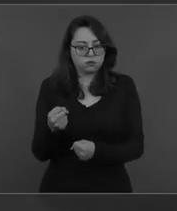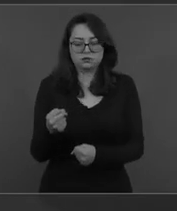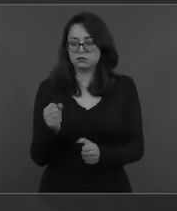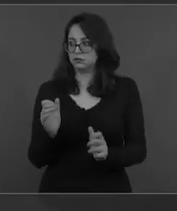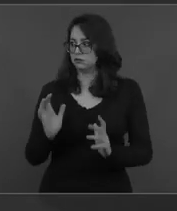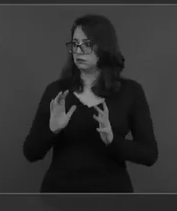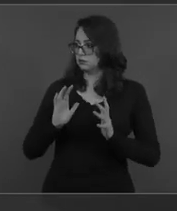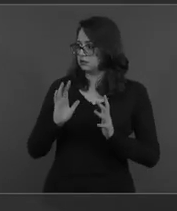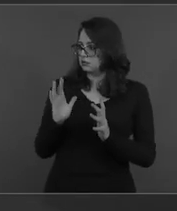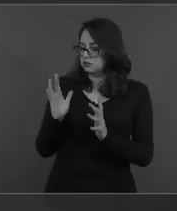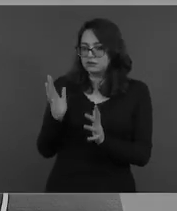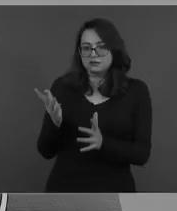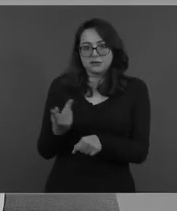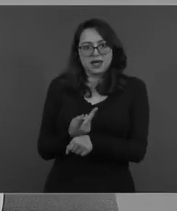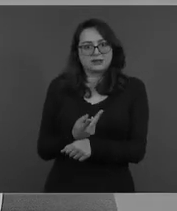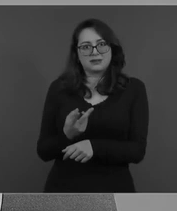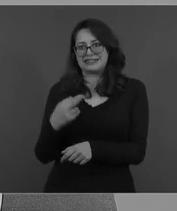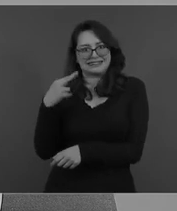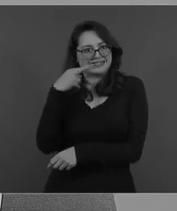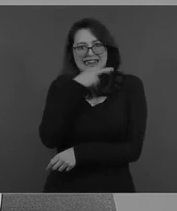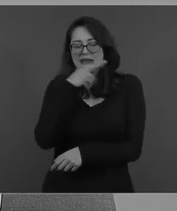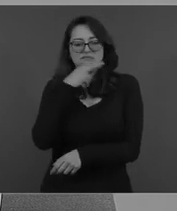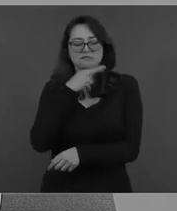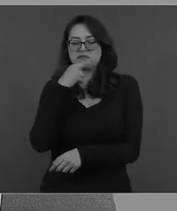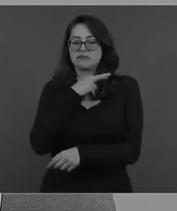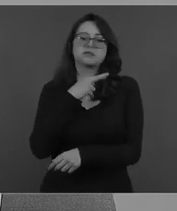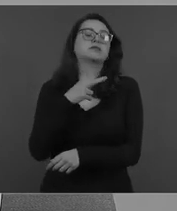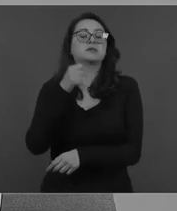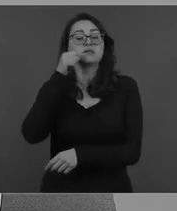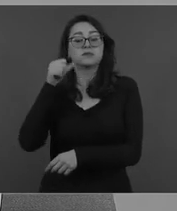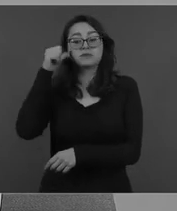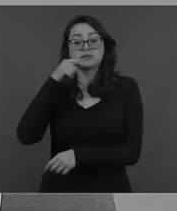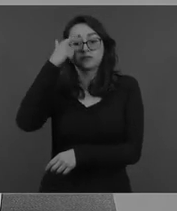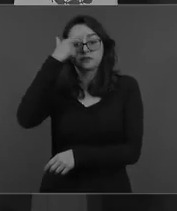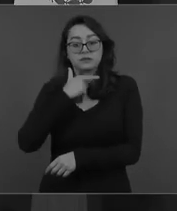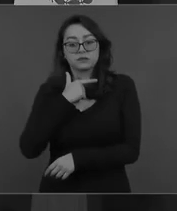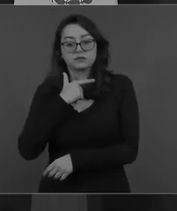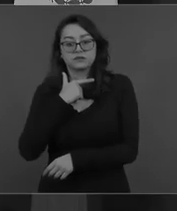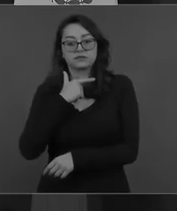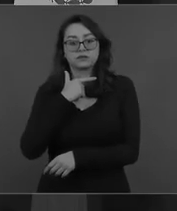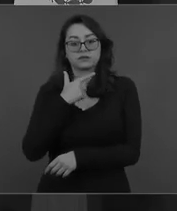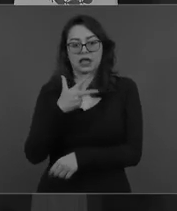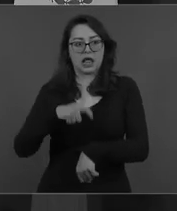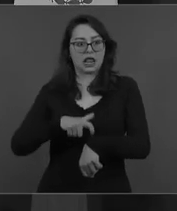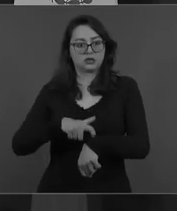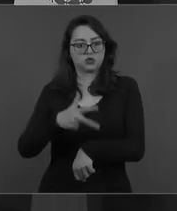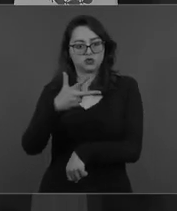Entonces, a las 8 de la noche envié un